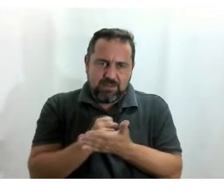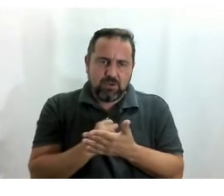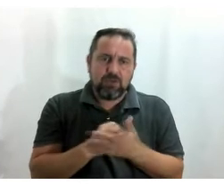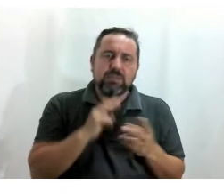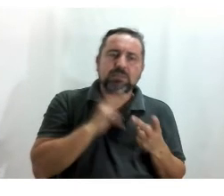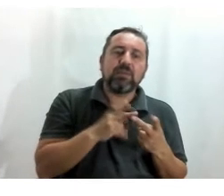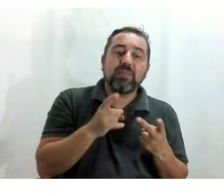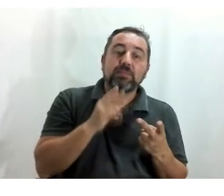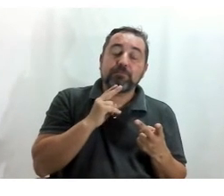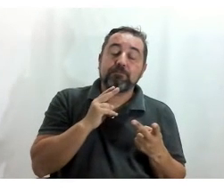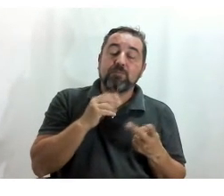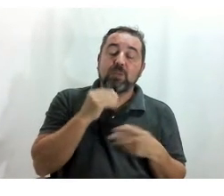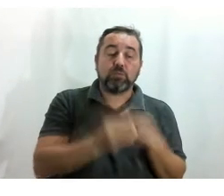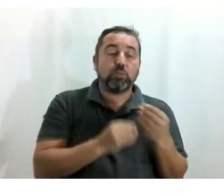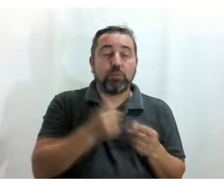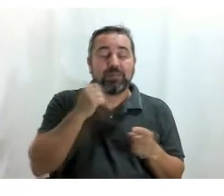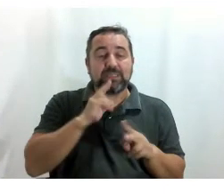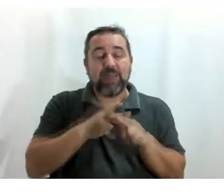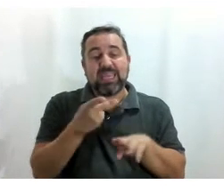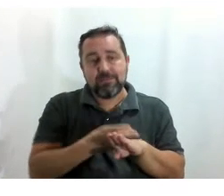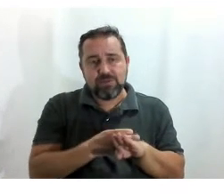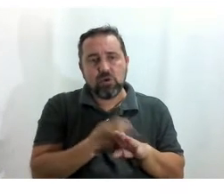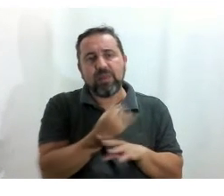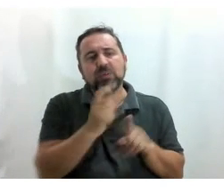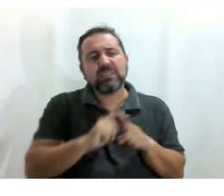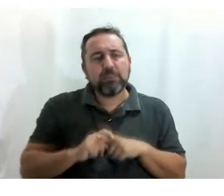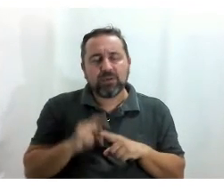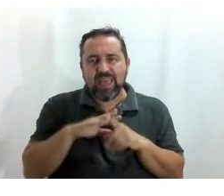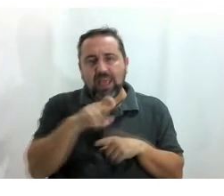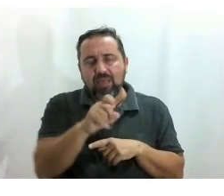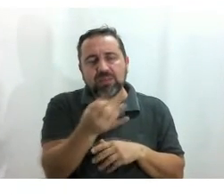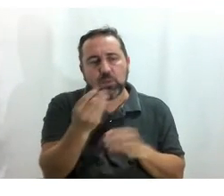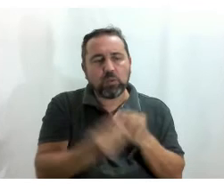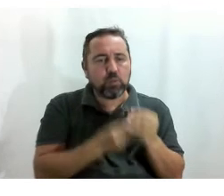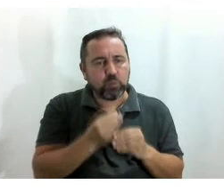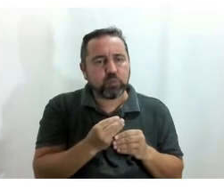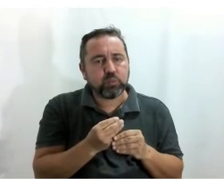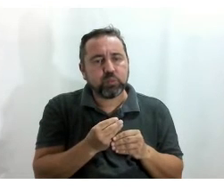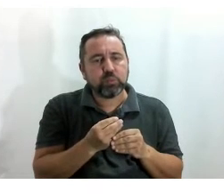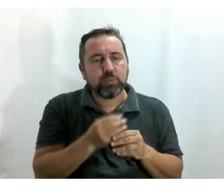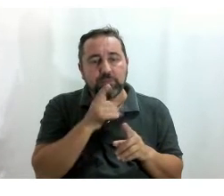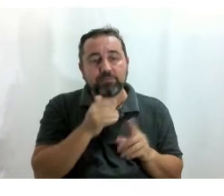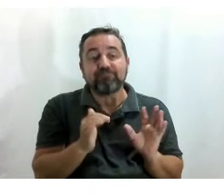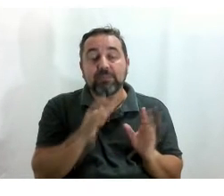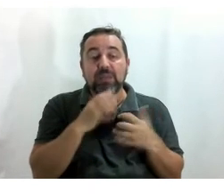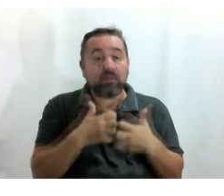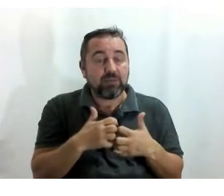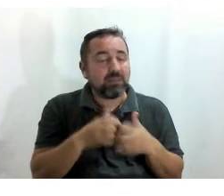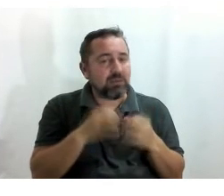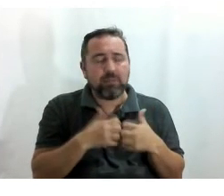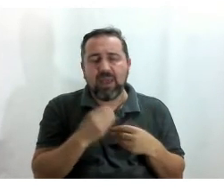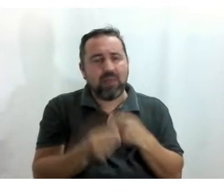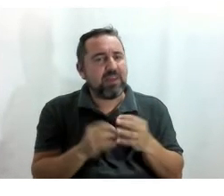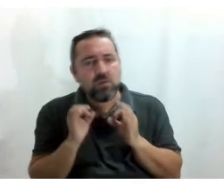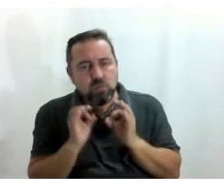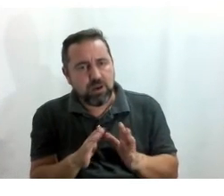cisplatino, que se utilizan en quimioterapia de algunos tipos de cánceres, que por su mecanismo de acción, es el mismo mecanismo de acción